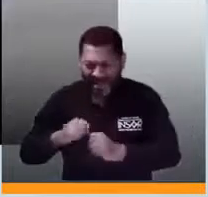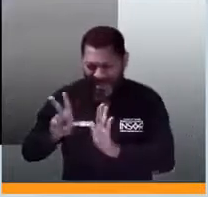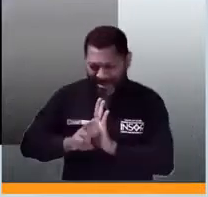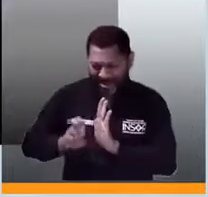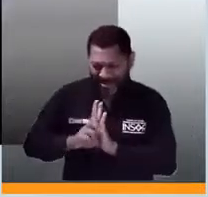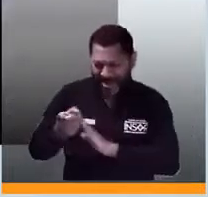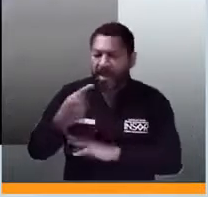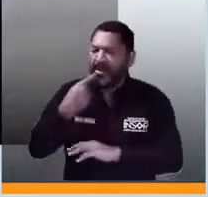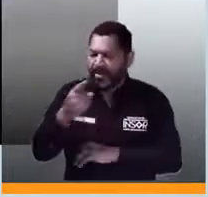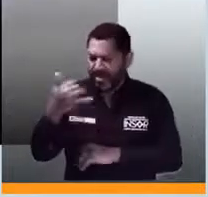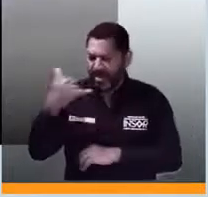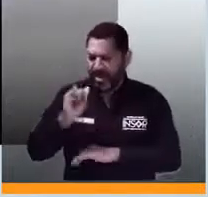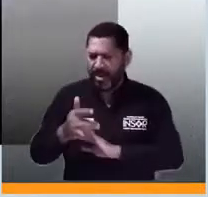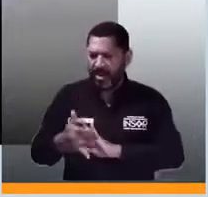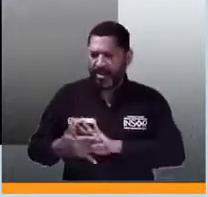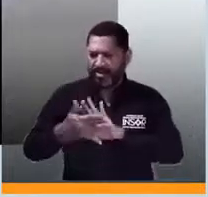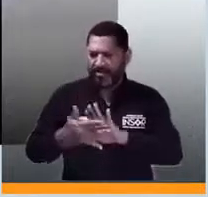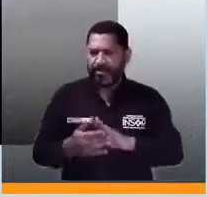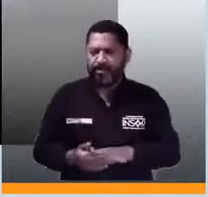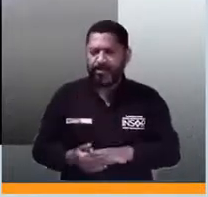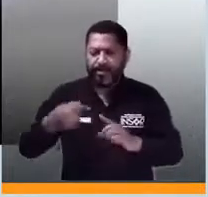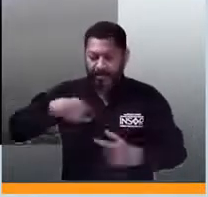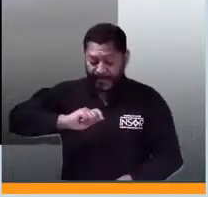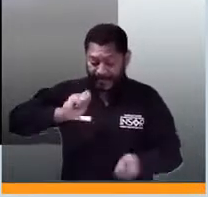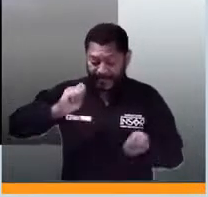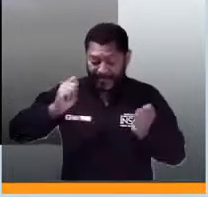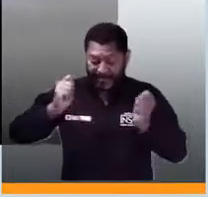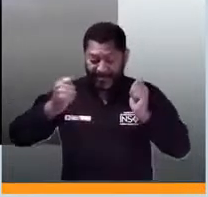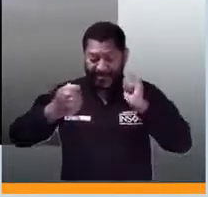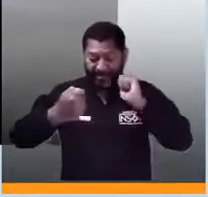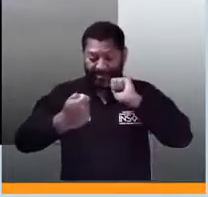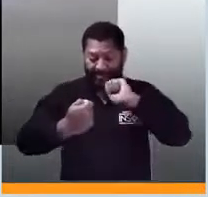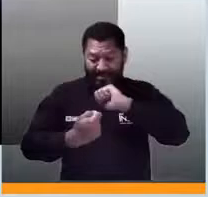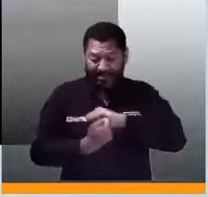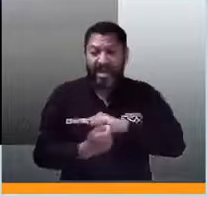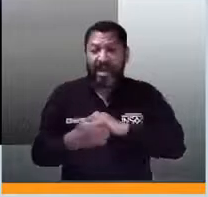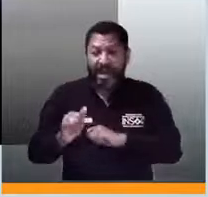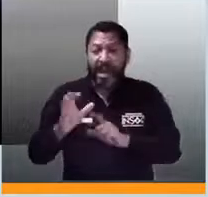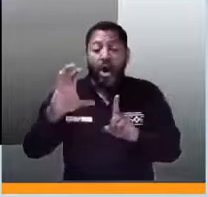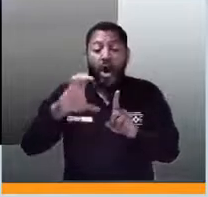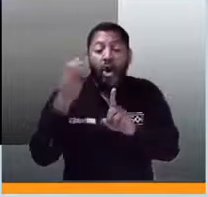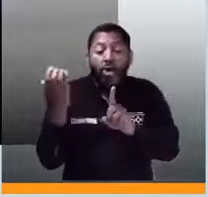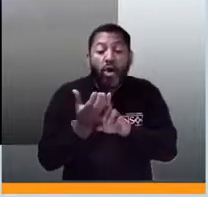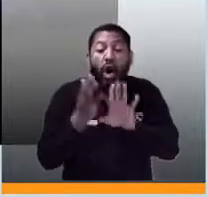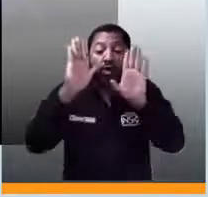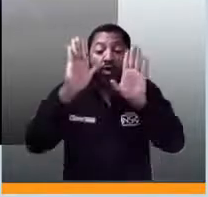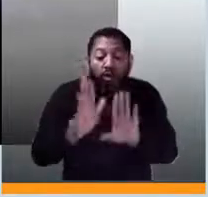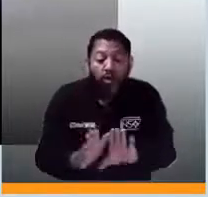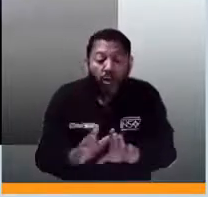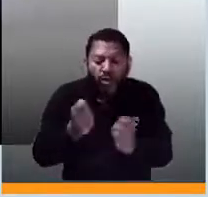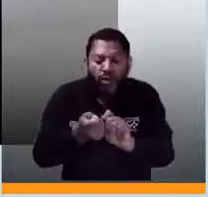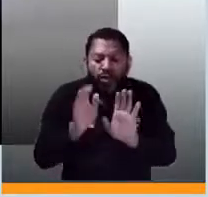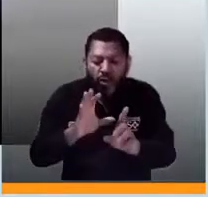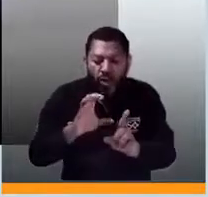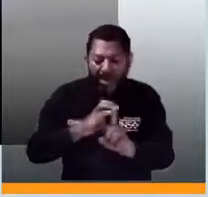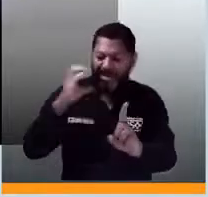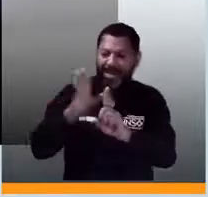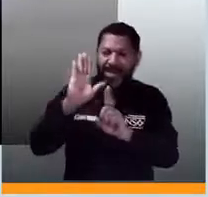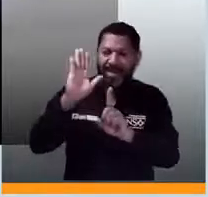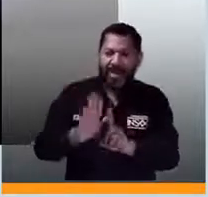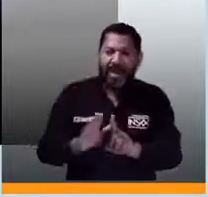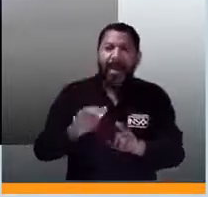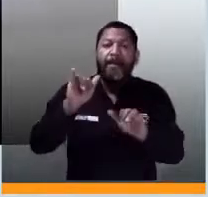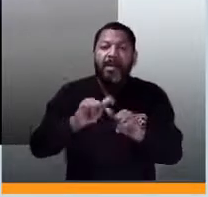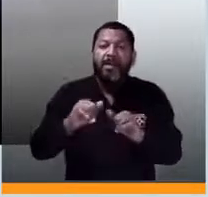pero implica un cambio muy profundo cultural en la misma concepción de la